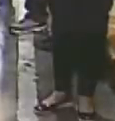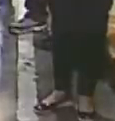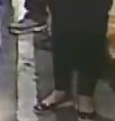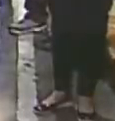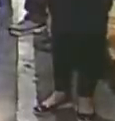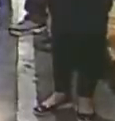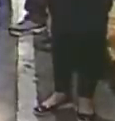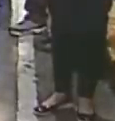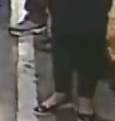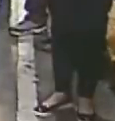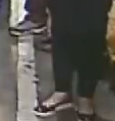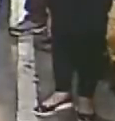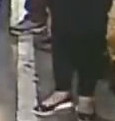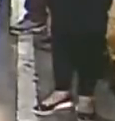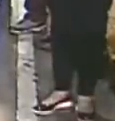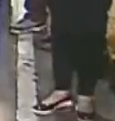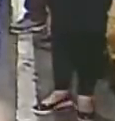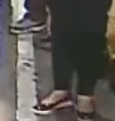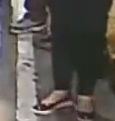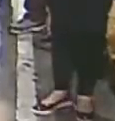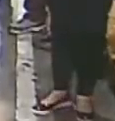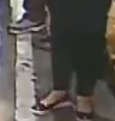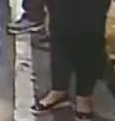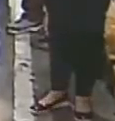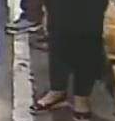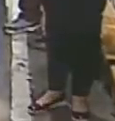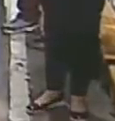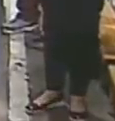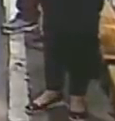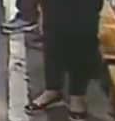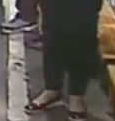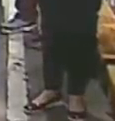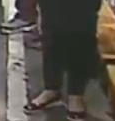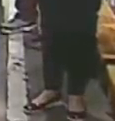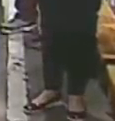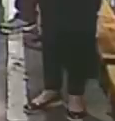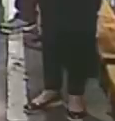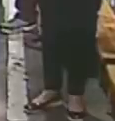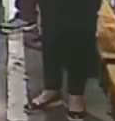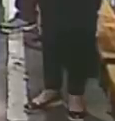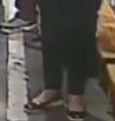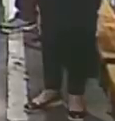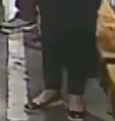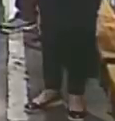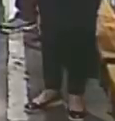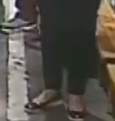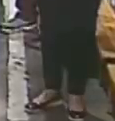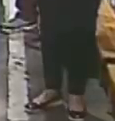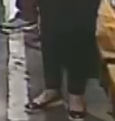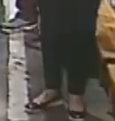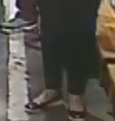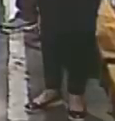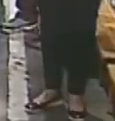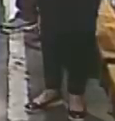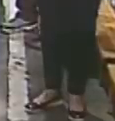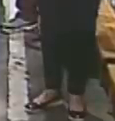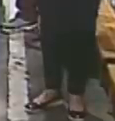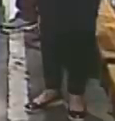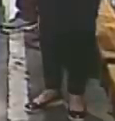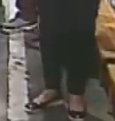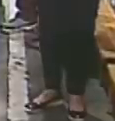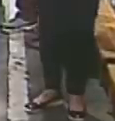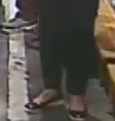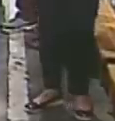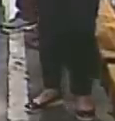productivo. La actividad de miércoles productivo. Buenas tardes a toda Venezuela. Mi saludo, mi abrazo a toda la